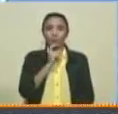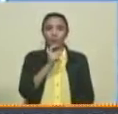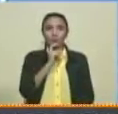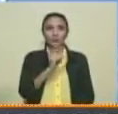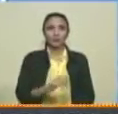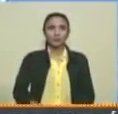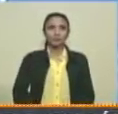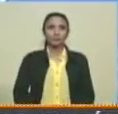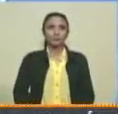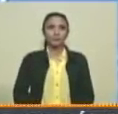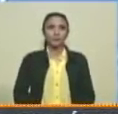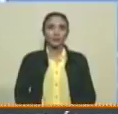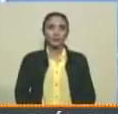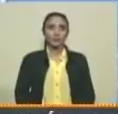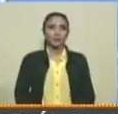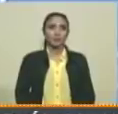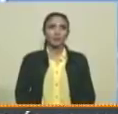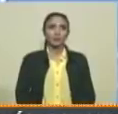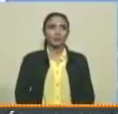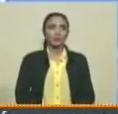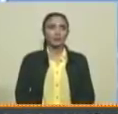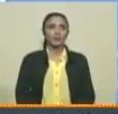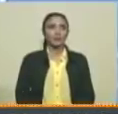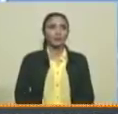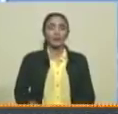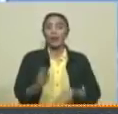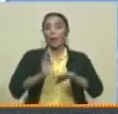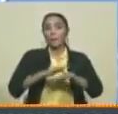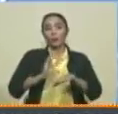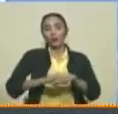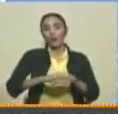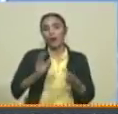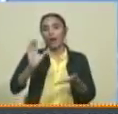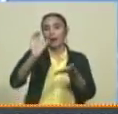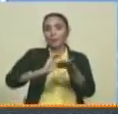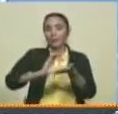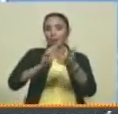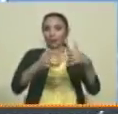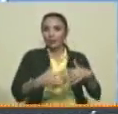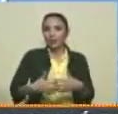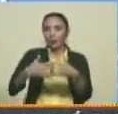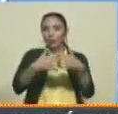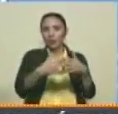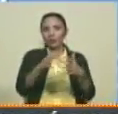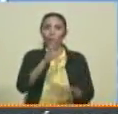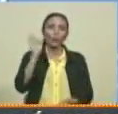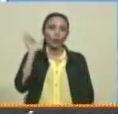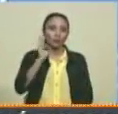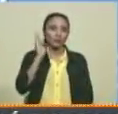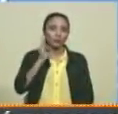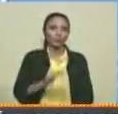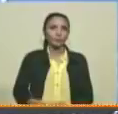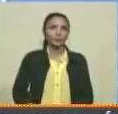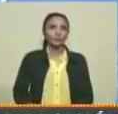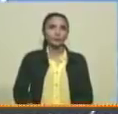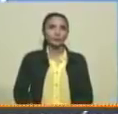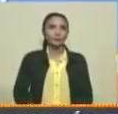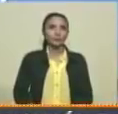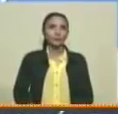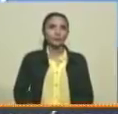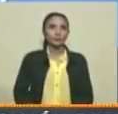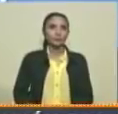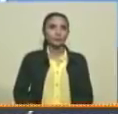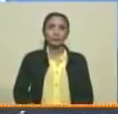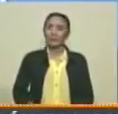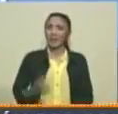porque es la capital del imperio. Yo no recuerdo una asamblea general que se haya hecho en Washington